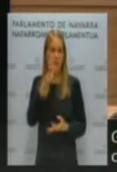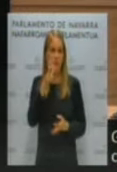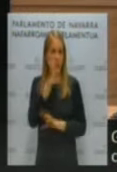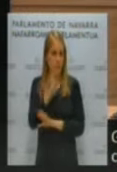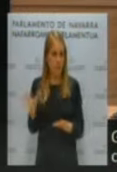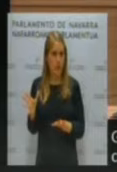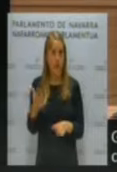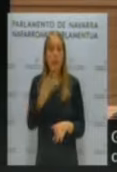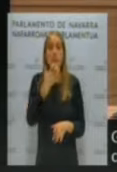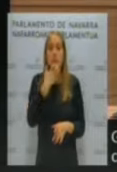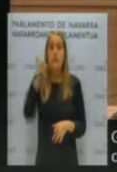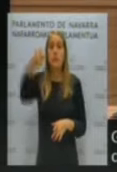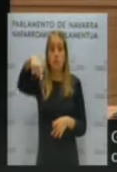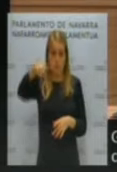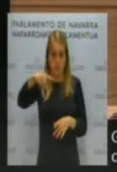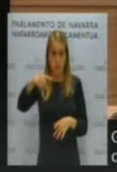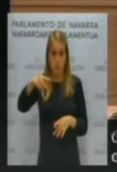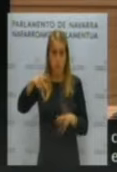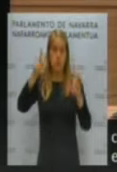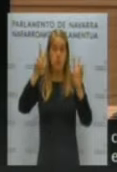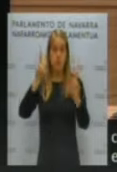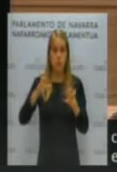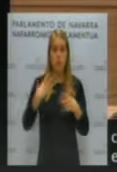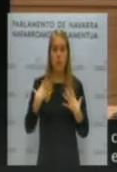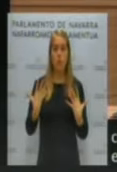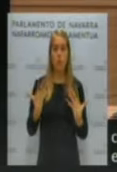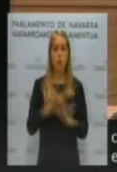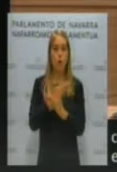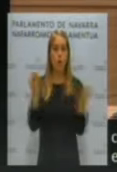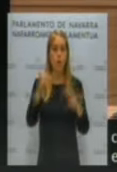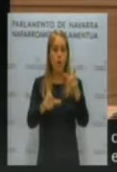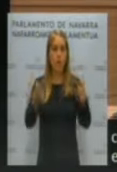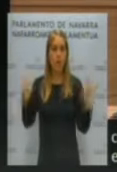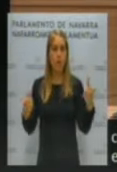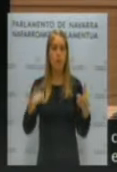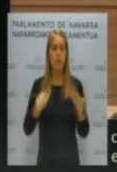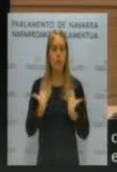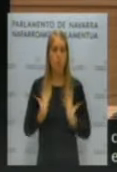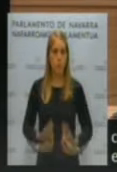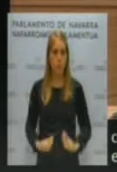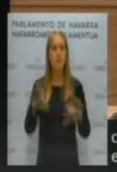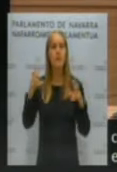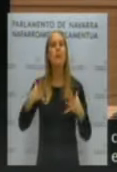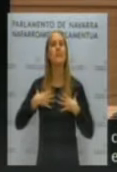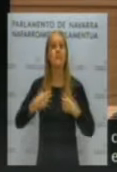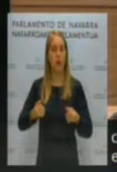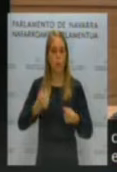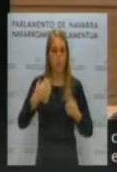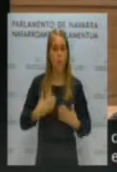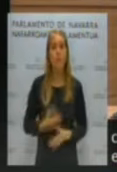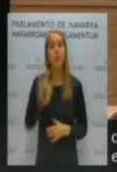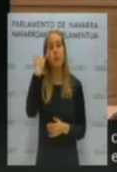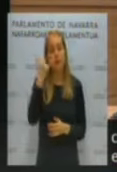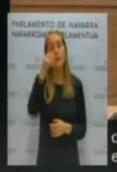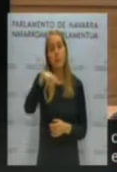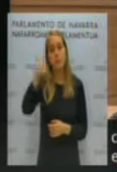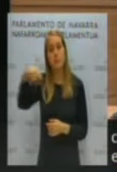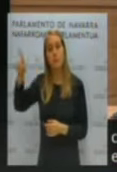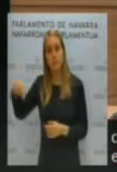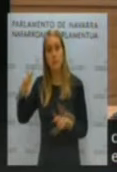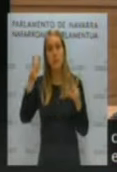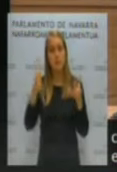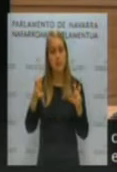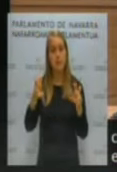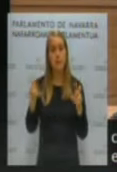hay algo en lo que han defraudado la confianza de los ciudadanos navarros, es en sanidad. Fíjese, mes a mes cae la